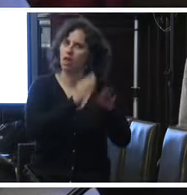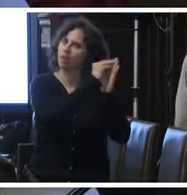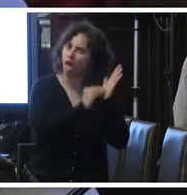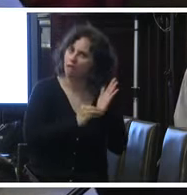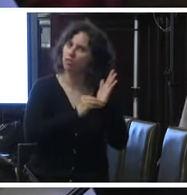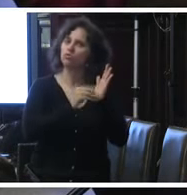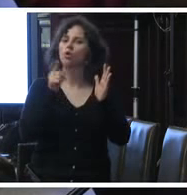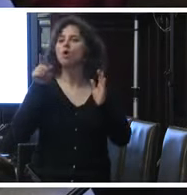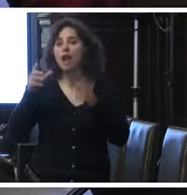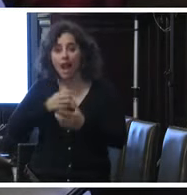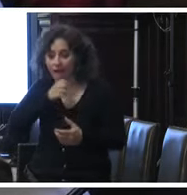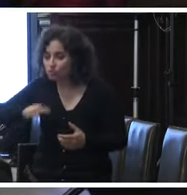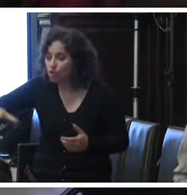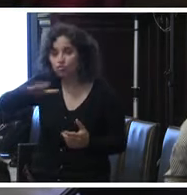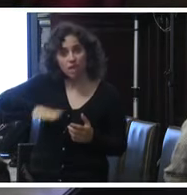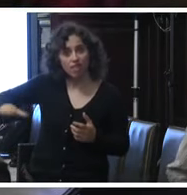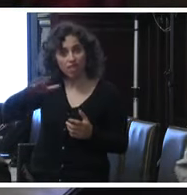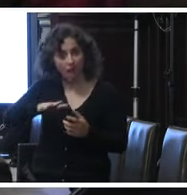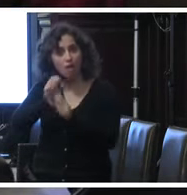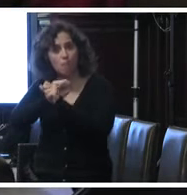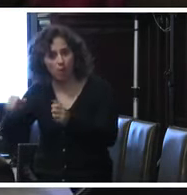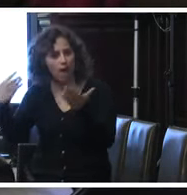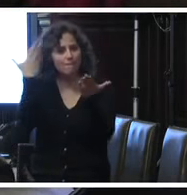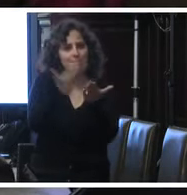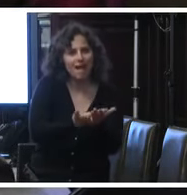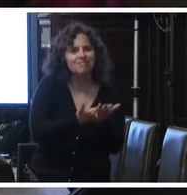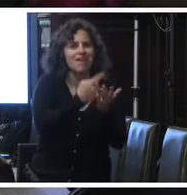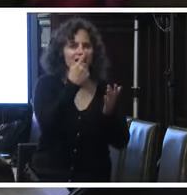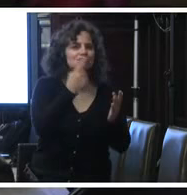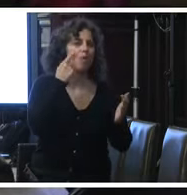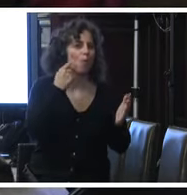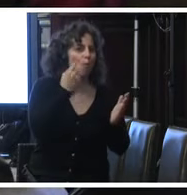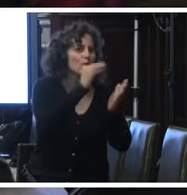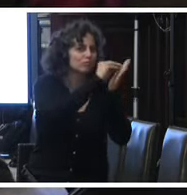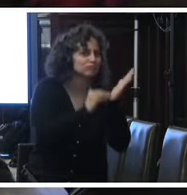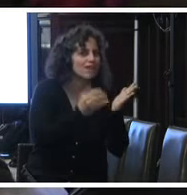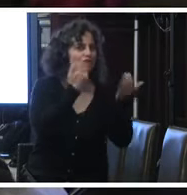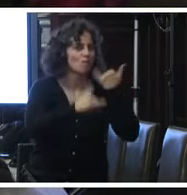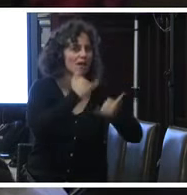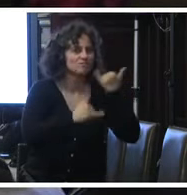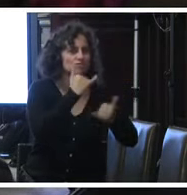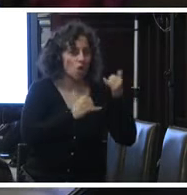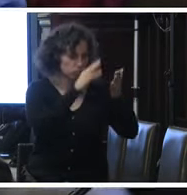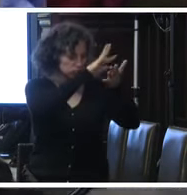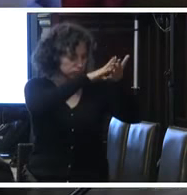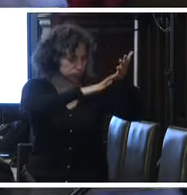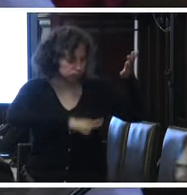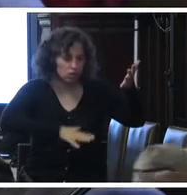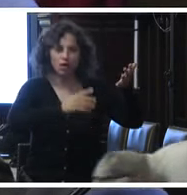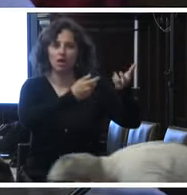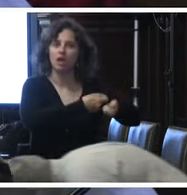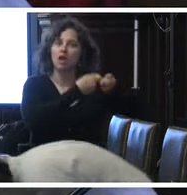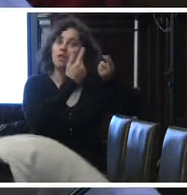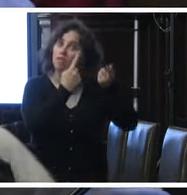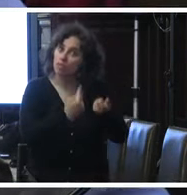datos es que la sociedad civil plantee estas cifras y esta información desagregada y de alguna